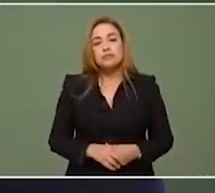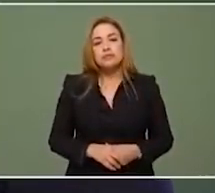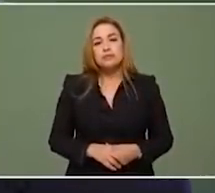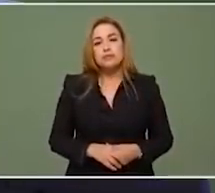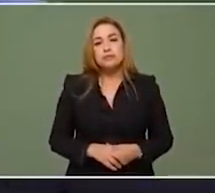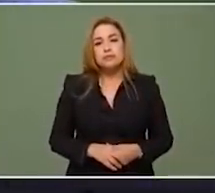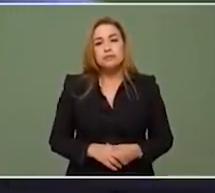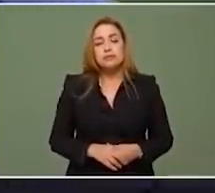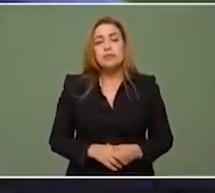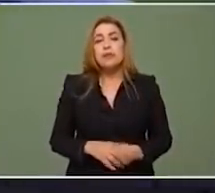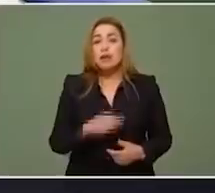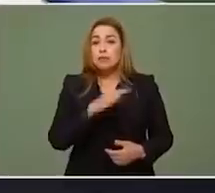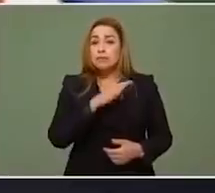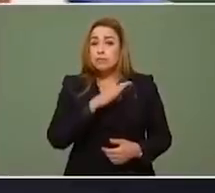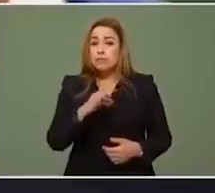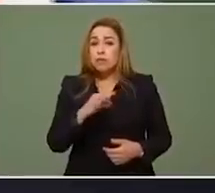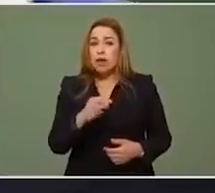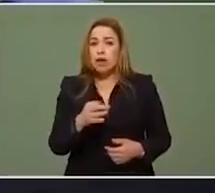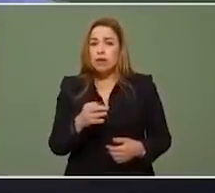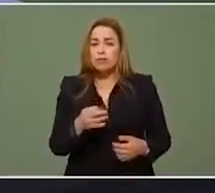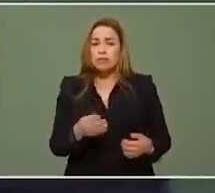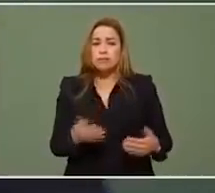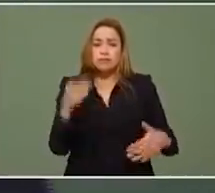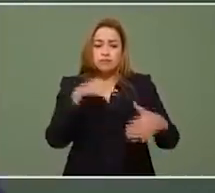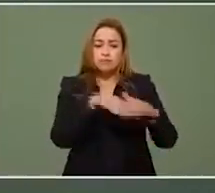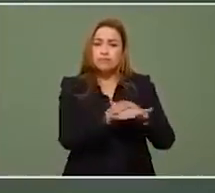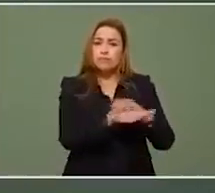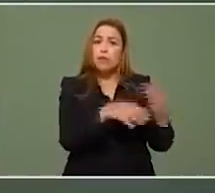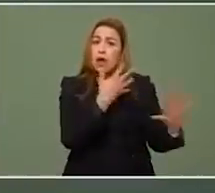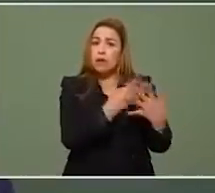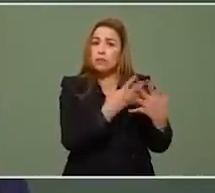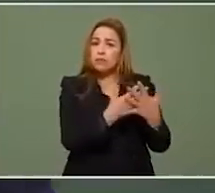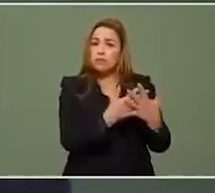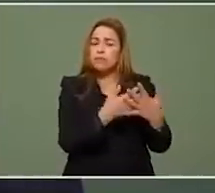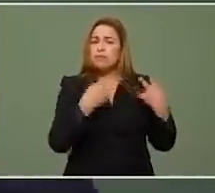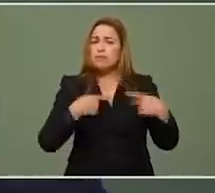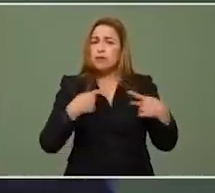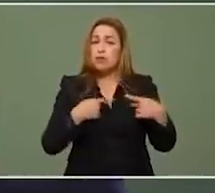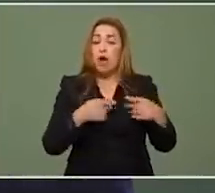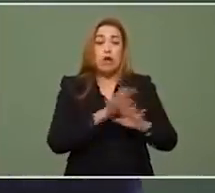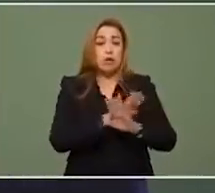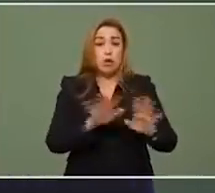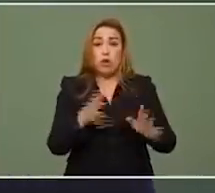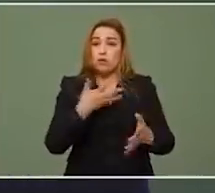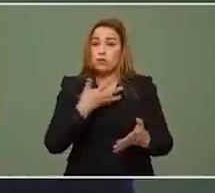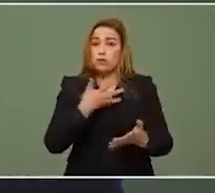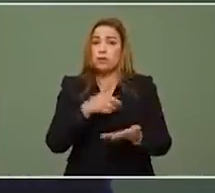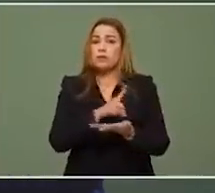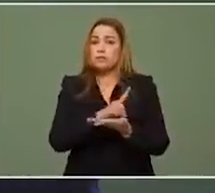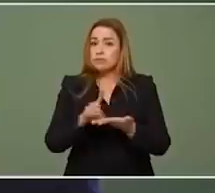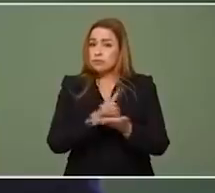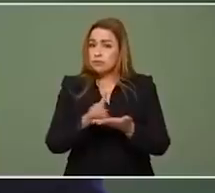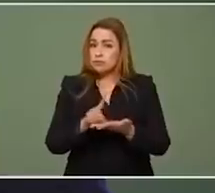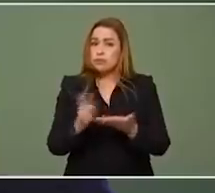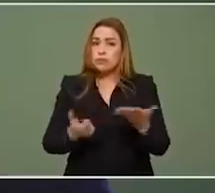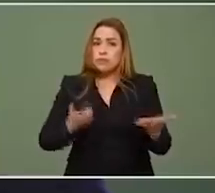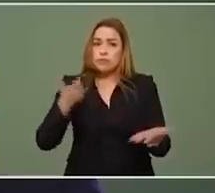meter en prisión sin derecho a fianza a los que